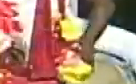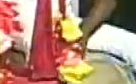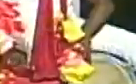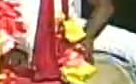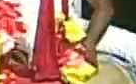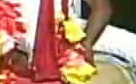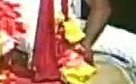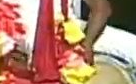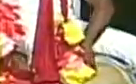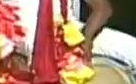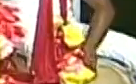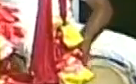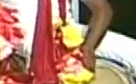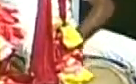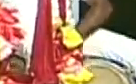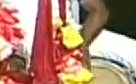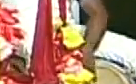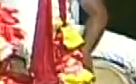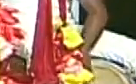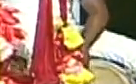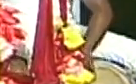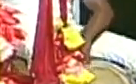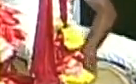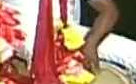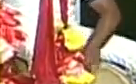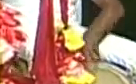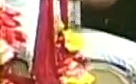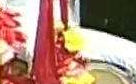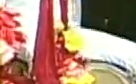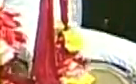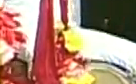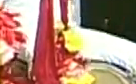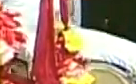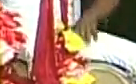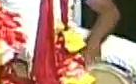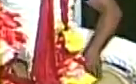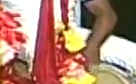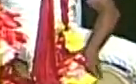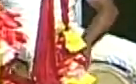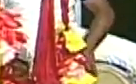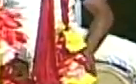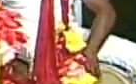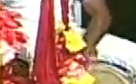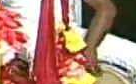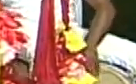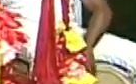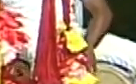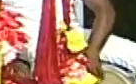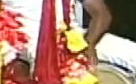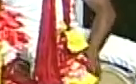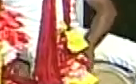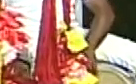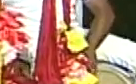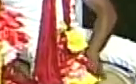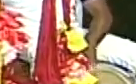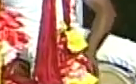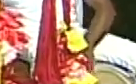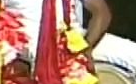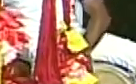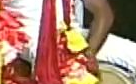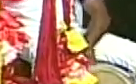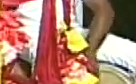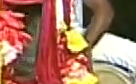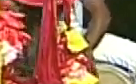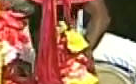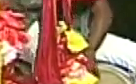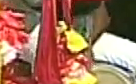vamos a cantar ahora. Vamos a cantar ahora, vamos a cantar ahora. Y vamos a cantar ahora, vamos a cantar ahora. Tambores,